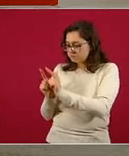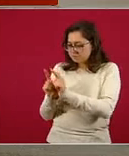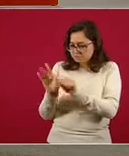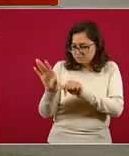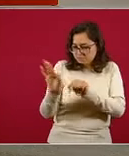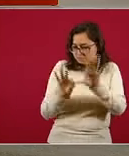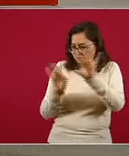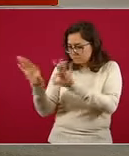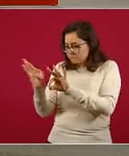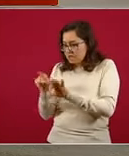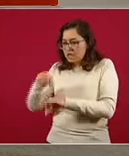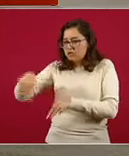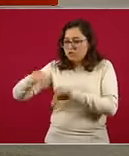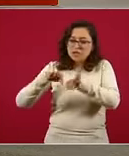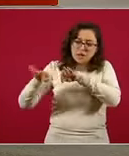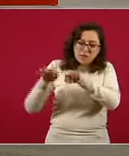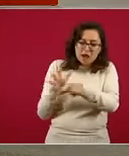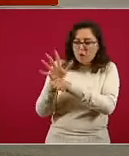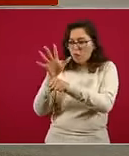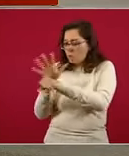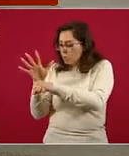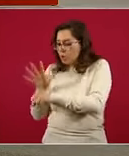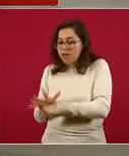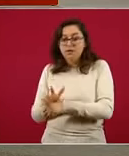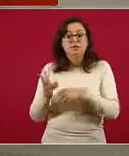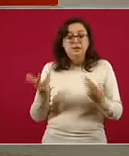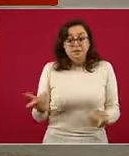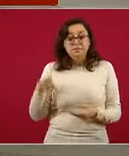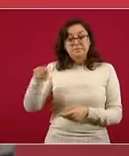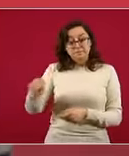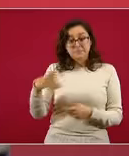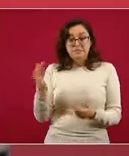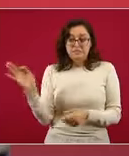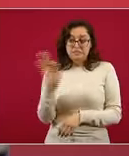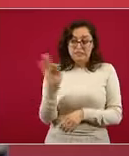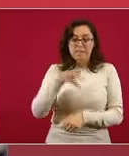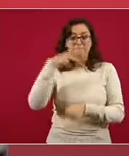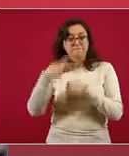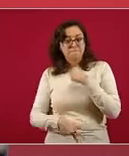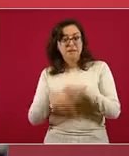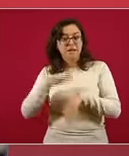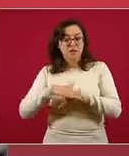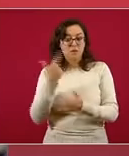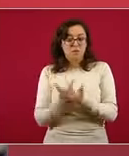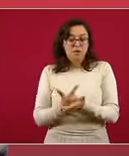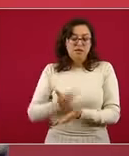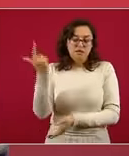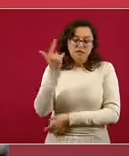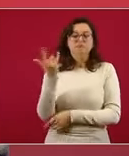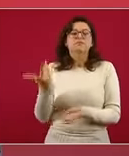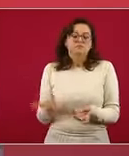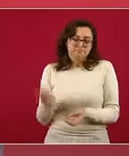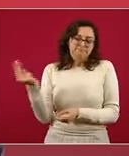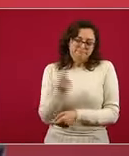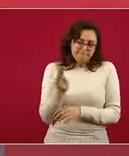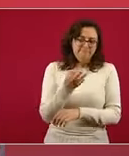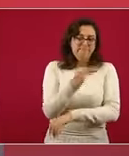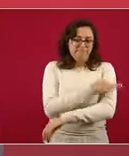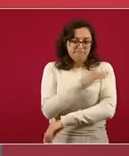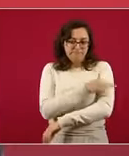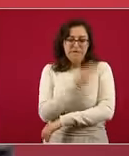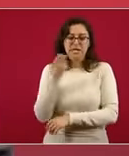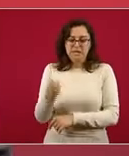determinados por su ocupación, de la que deriva además su grado de exposición a el virus SARS-CoV-2, y eso se va a